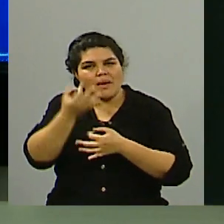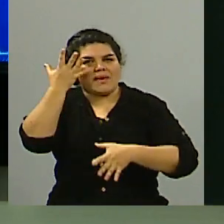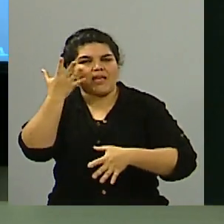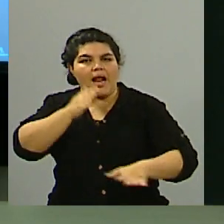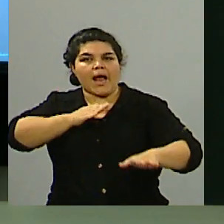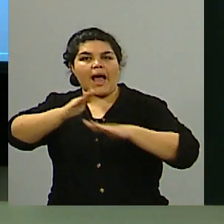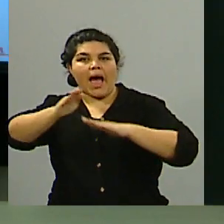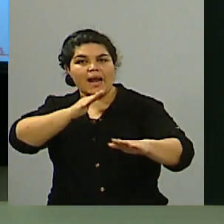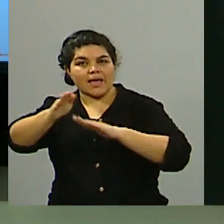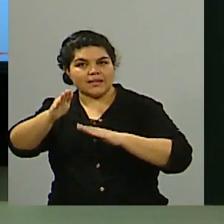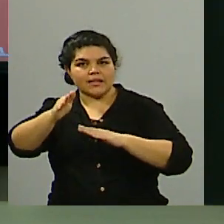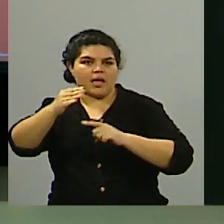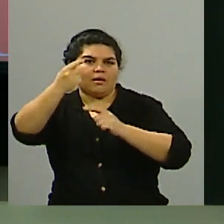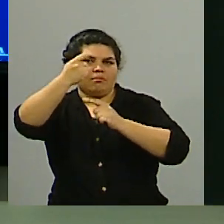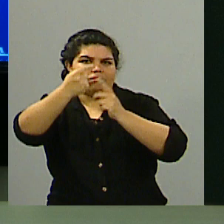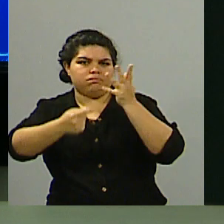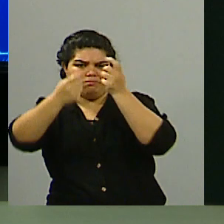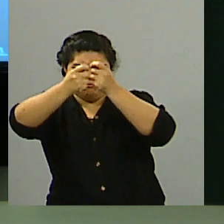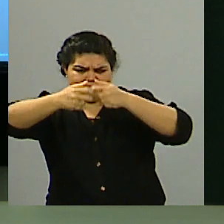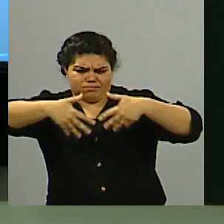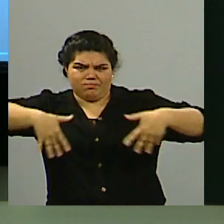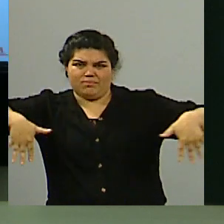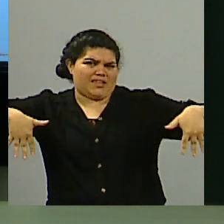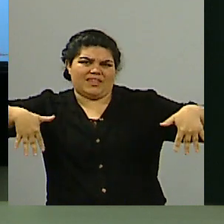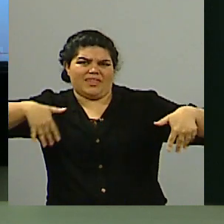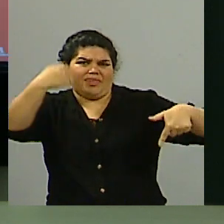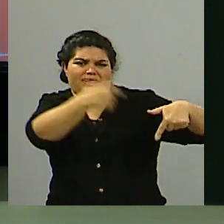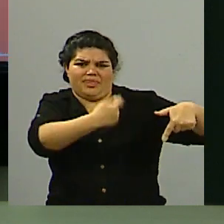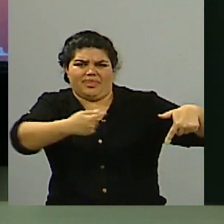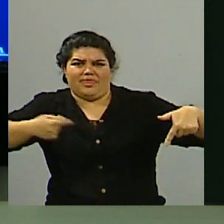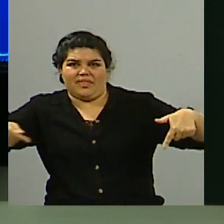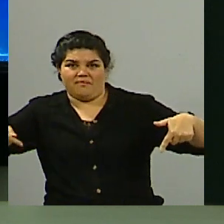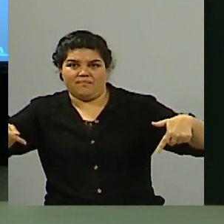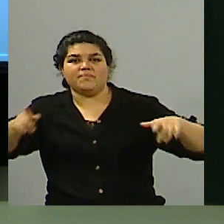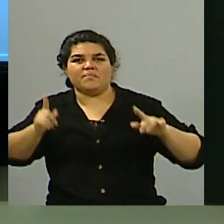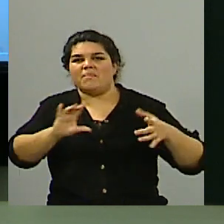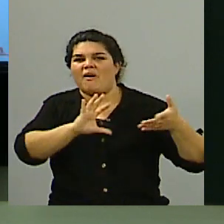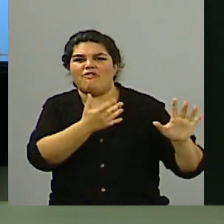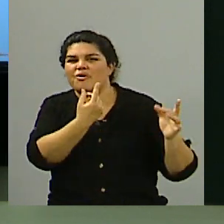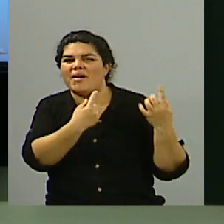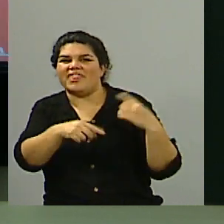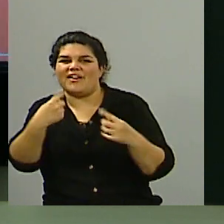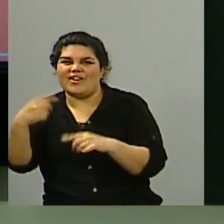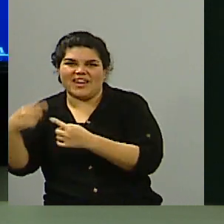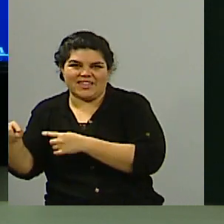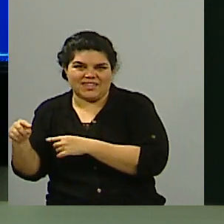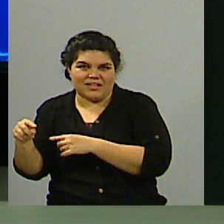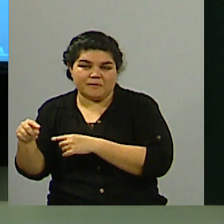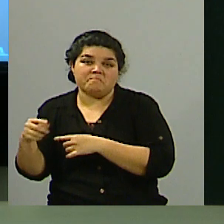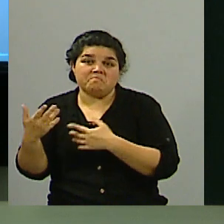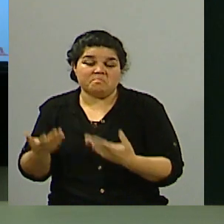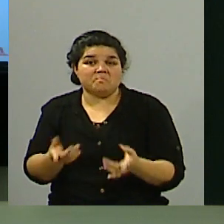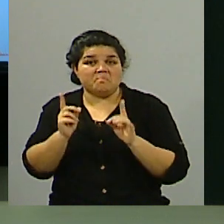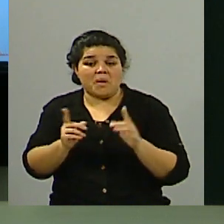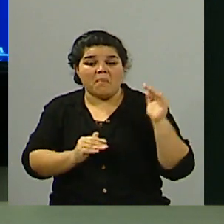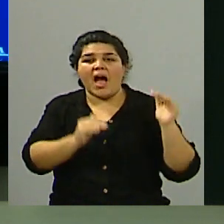karate, muchos estilos diferentes de karate, y algunos tienen modalidades distintas o muestran sus